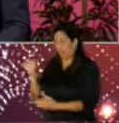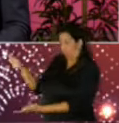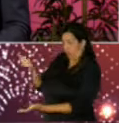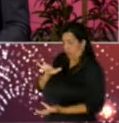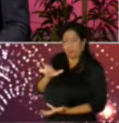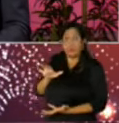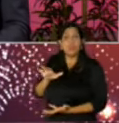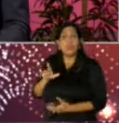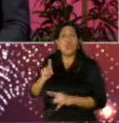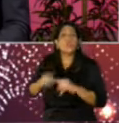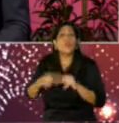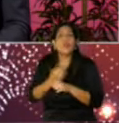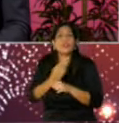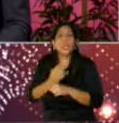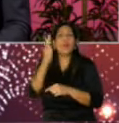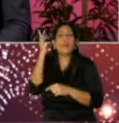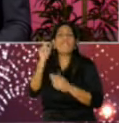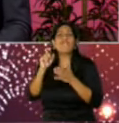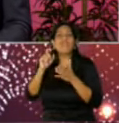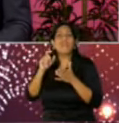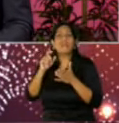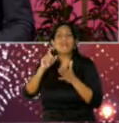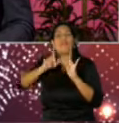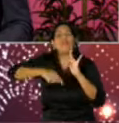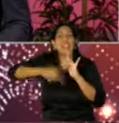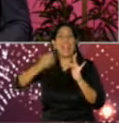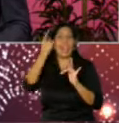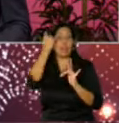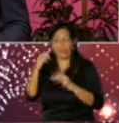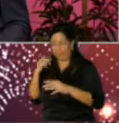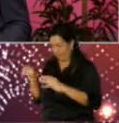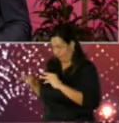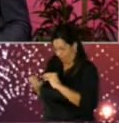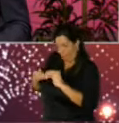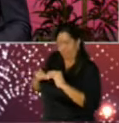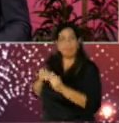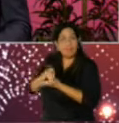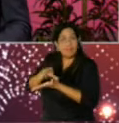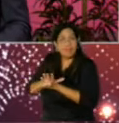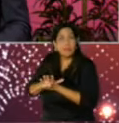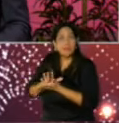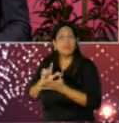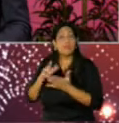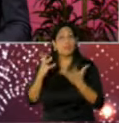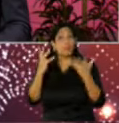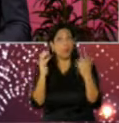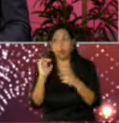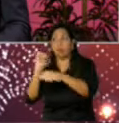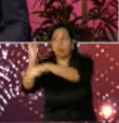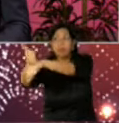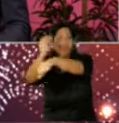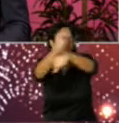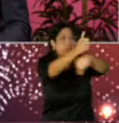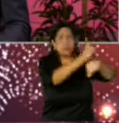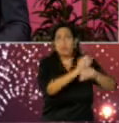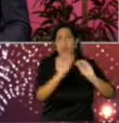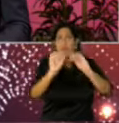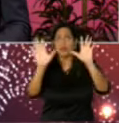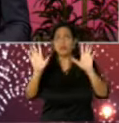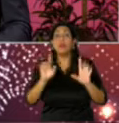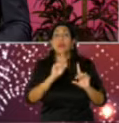en este momento porque no tenemos los reactivos. Pero definitivamente son máquinas que quisiéramos ponerlas en las distintas regiones. Muy probablemente vamos a utilizar utilizar